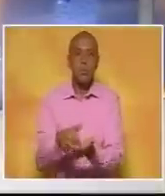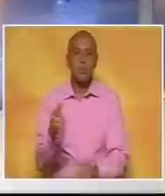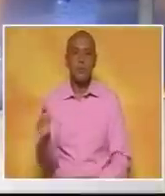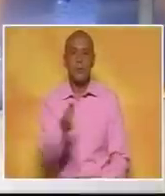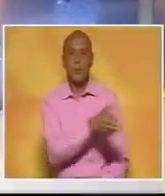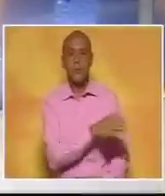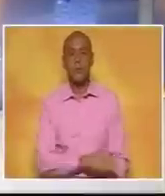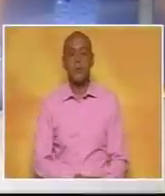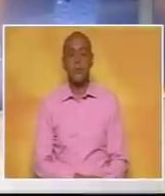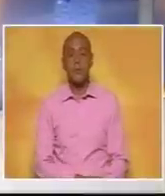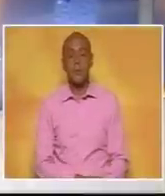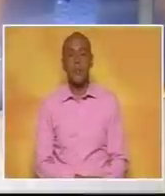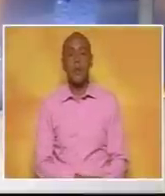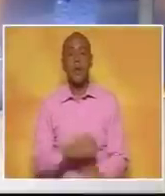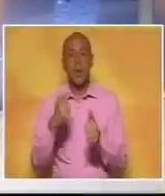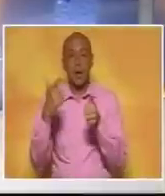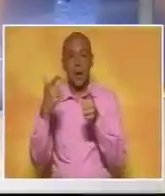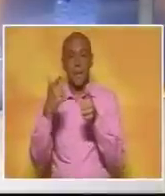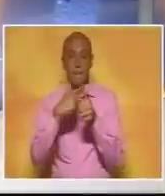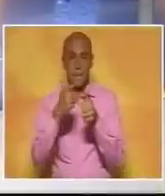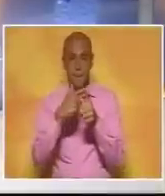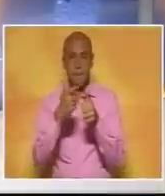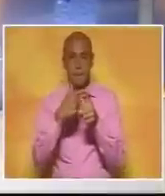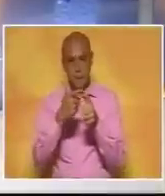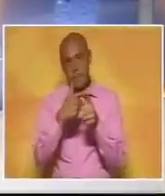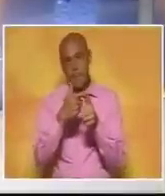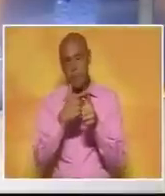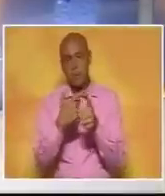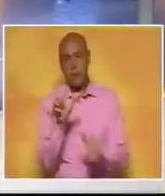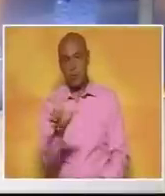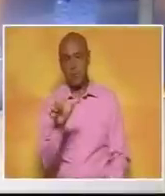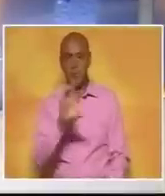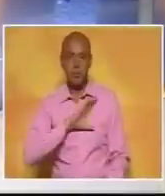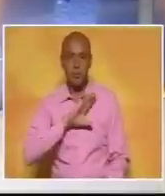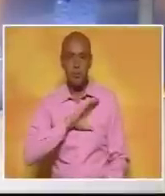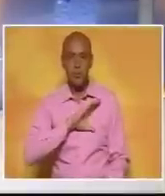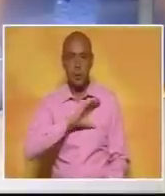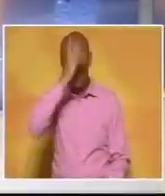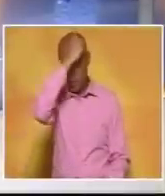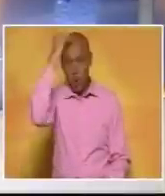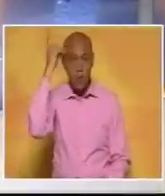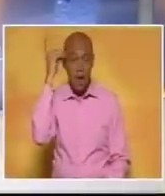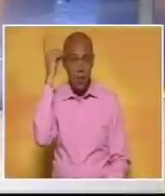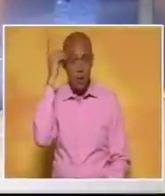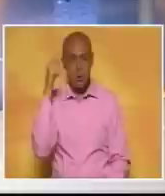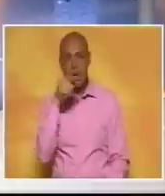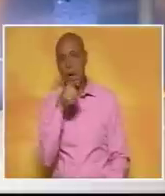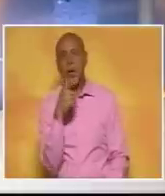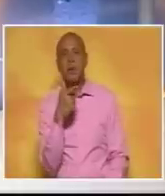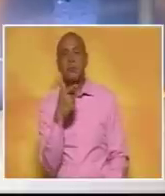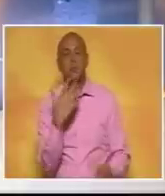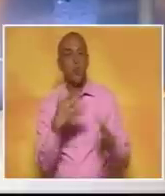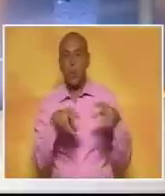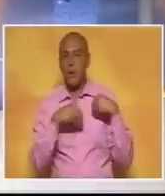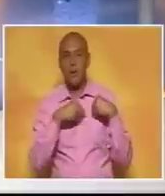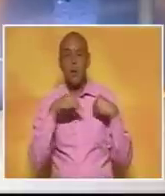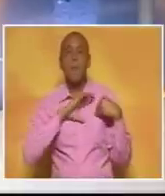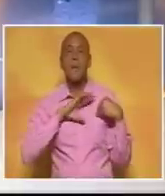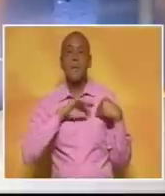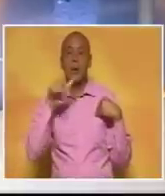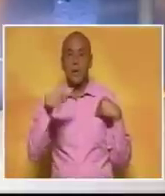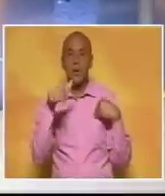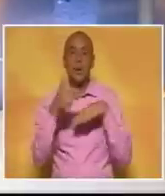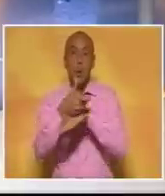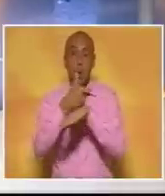El primer vicepresidente del Partido Socialista Unido de Venezuela, Diosdado Cabello, rechazó que grupos irregulares colombianos hayan declarado al gobierno nacional y a